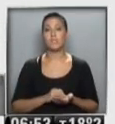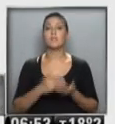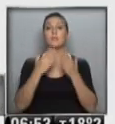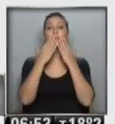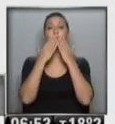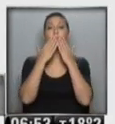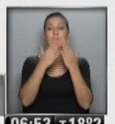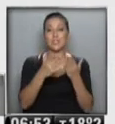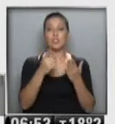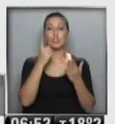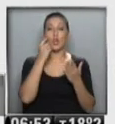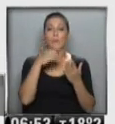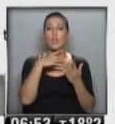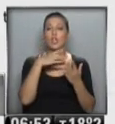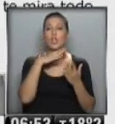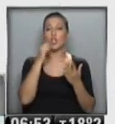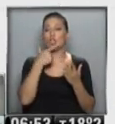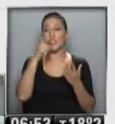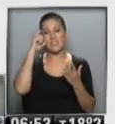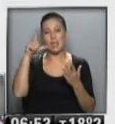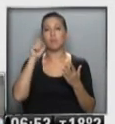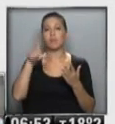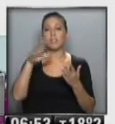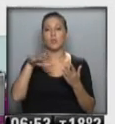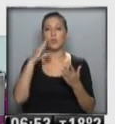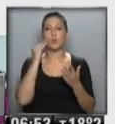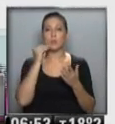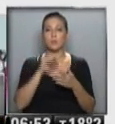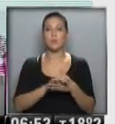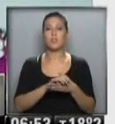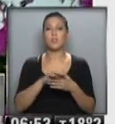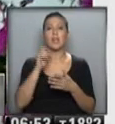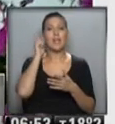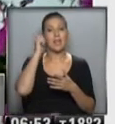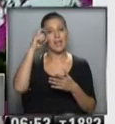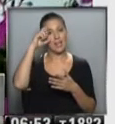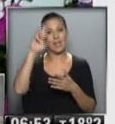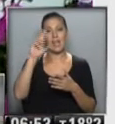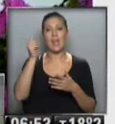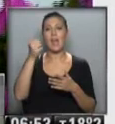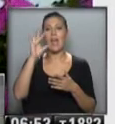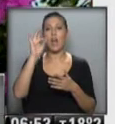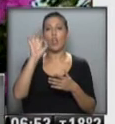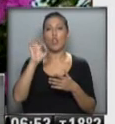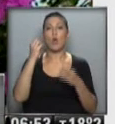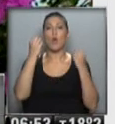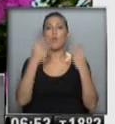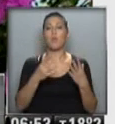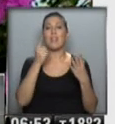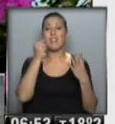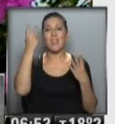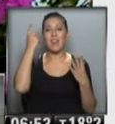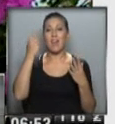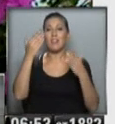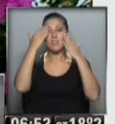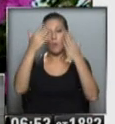un besazo. Sí, a ver. Un besazo. Ahí está, a ver, Gerardo Berberich. Buen día, Nadia. Mandale saludos a mi papá Ricardo,